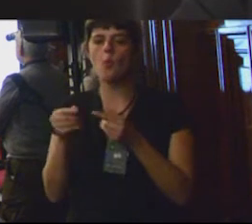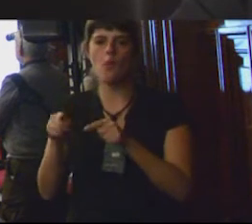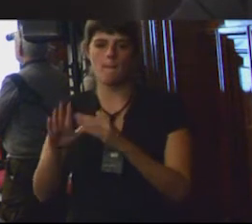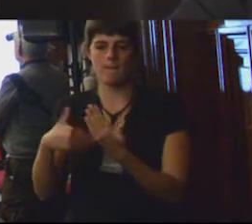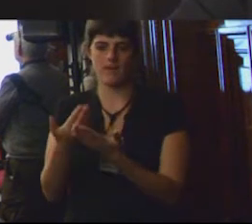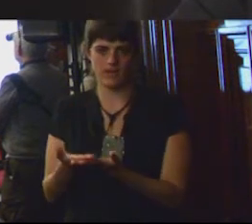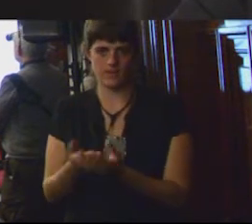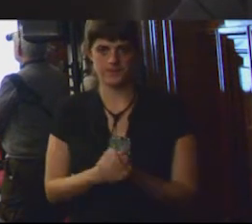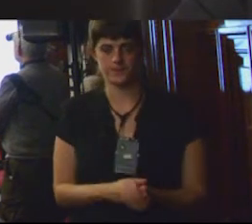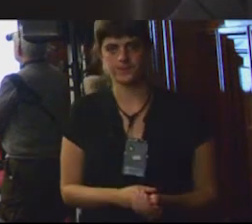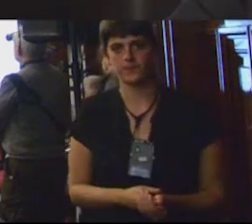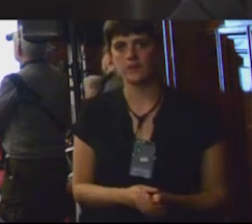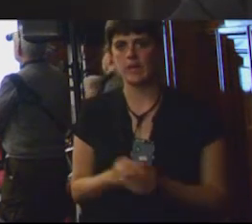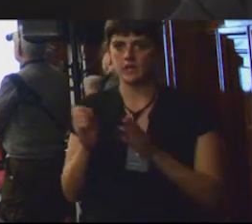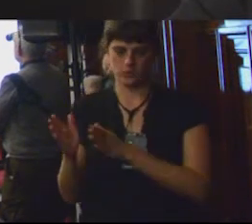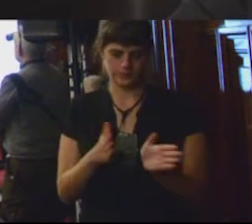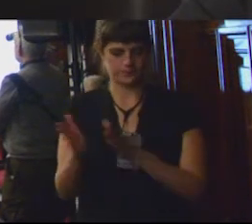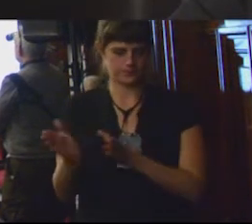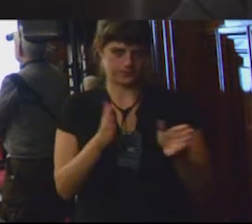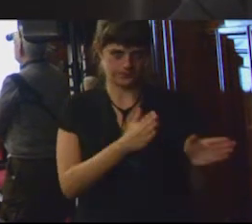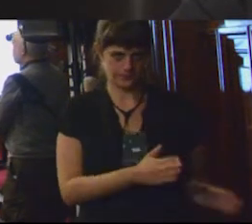un lado. Y por otro,